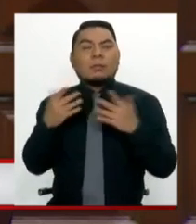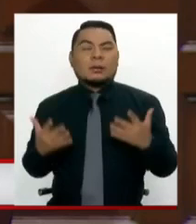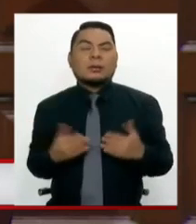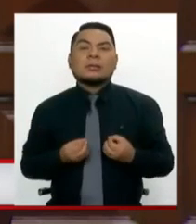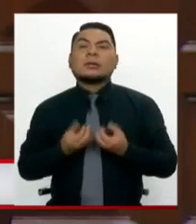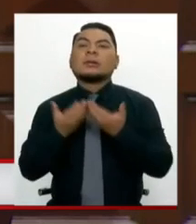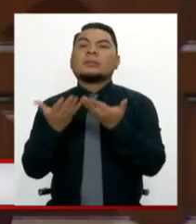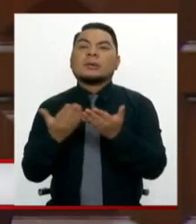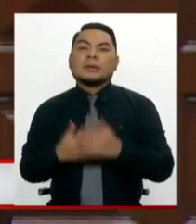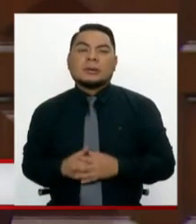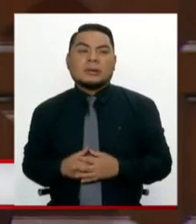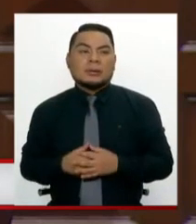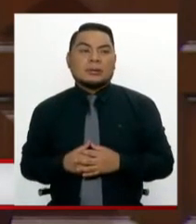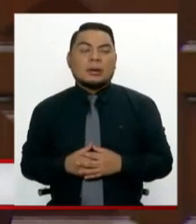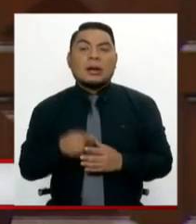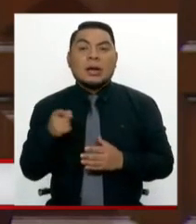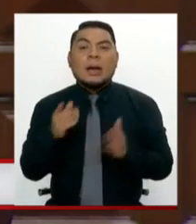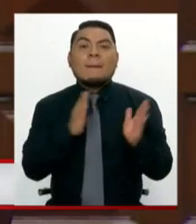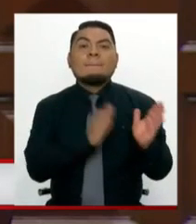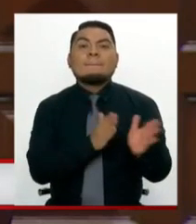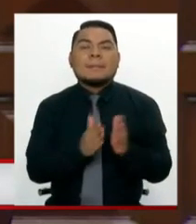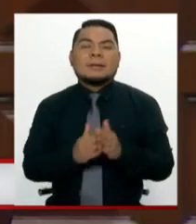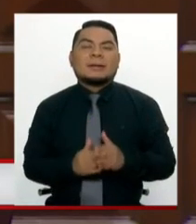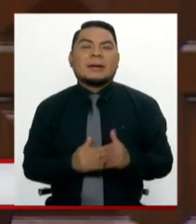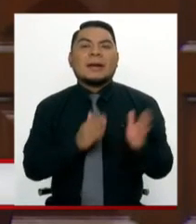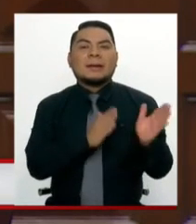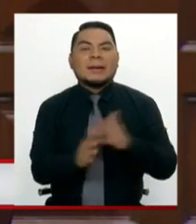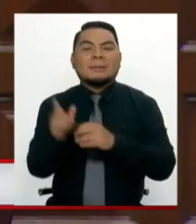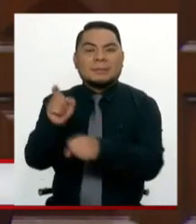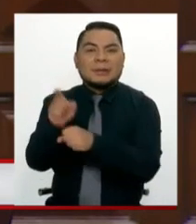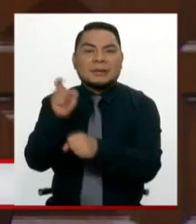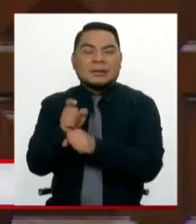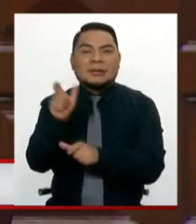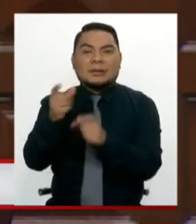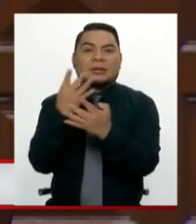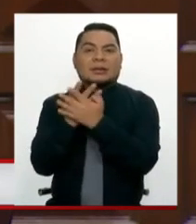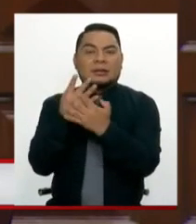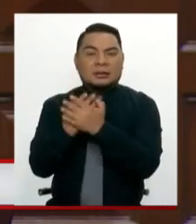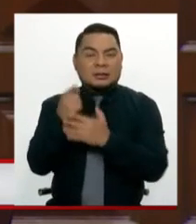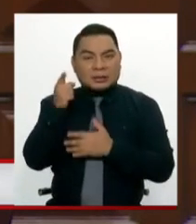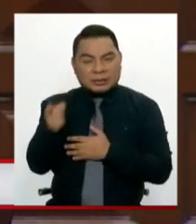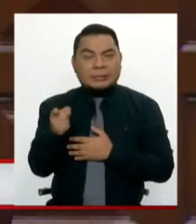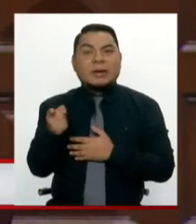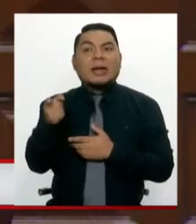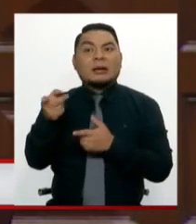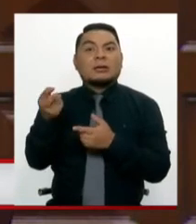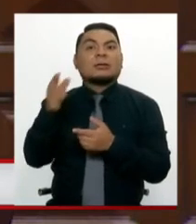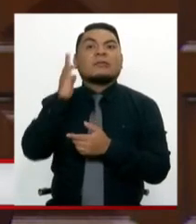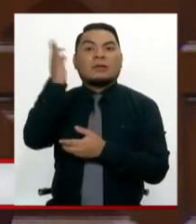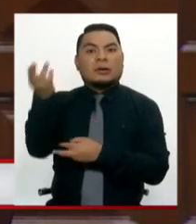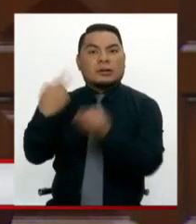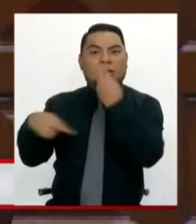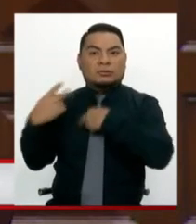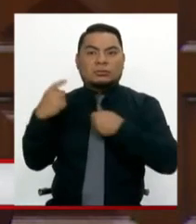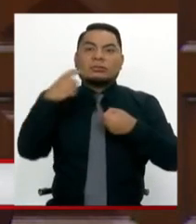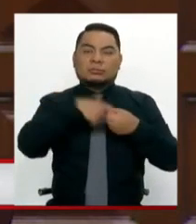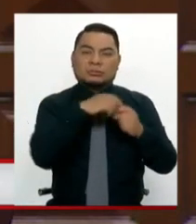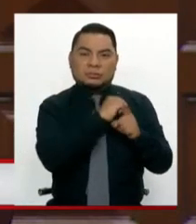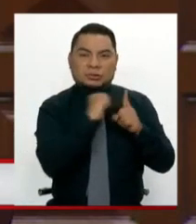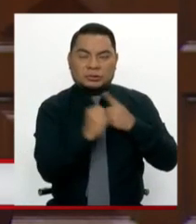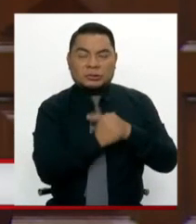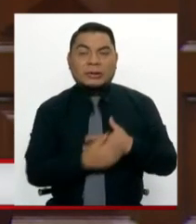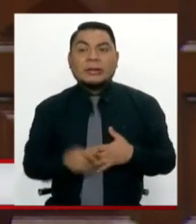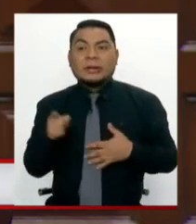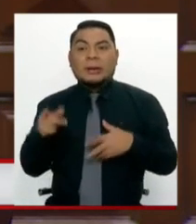reparar o preparar a los internos para su reinserción laboral y al mismo tiempo